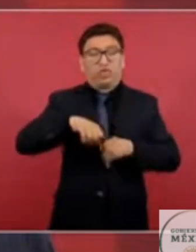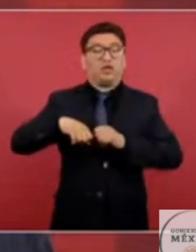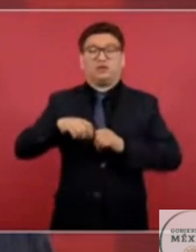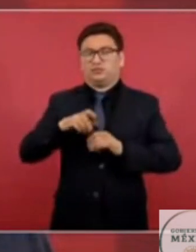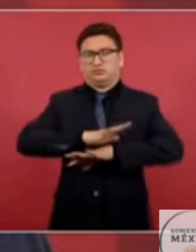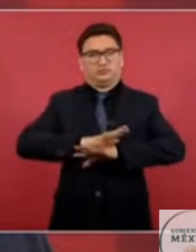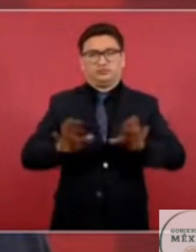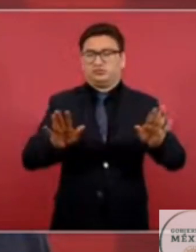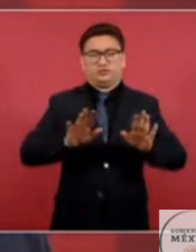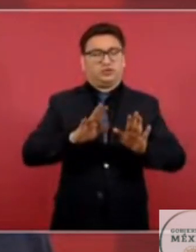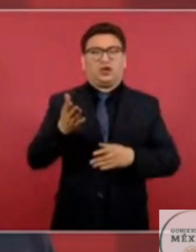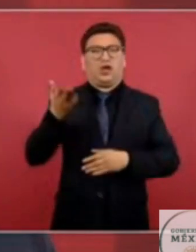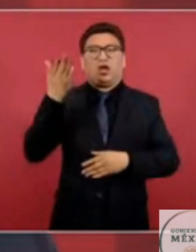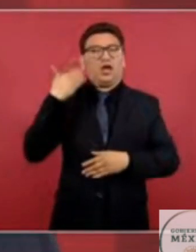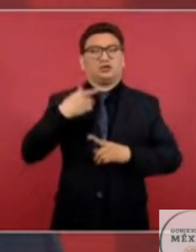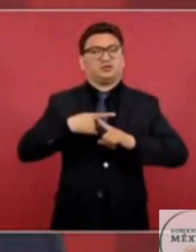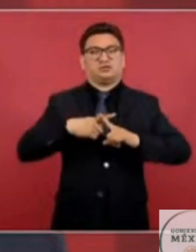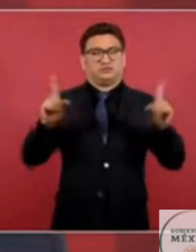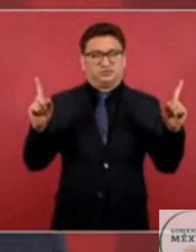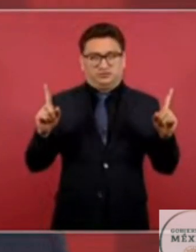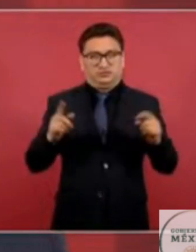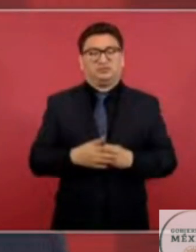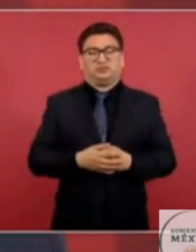Ya no es ese tiempo.